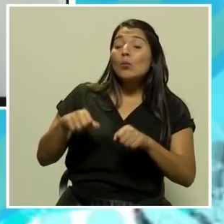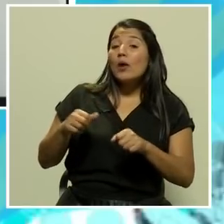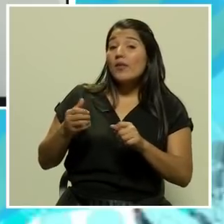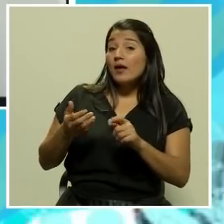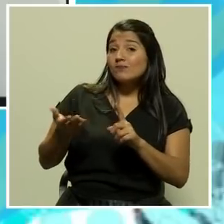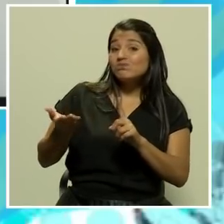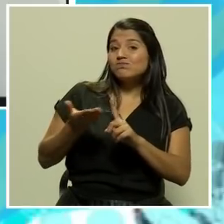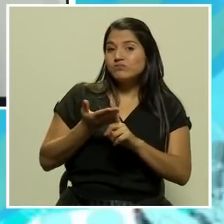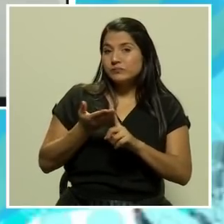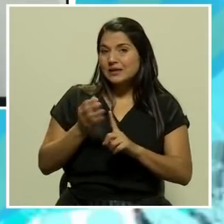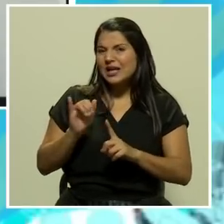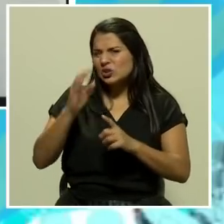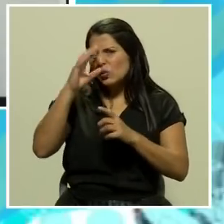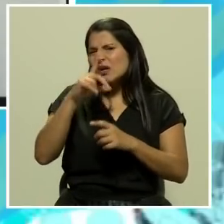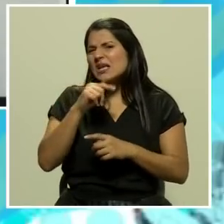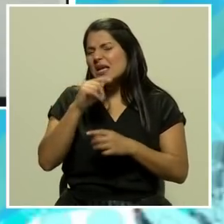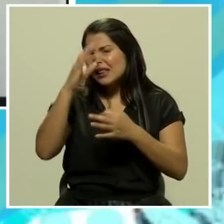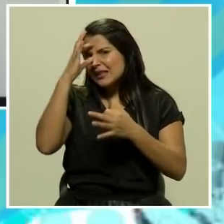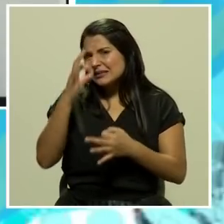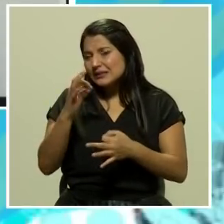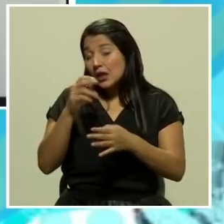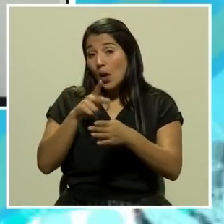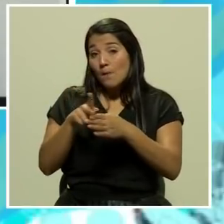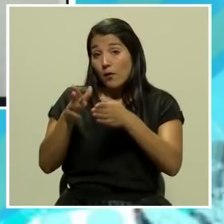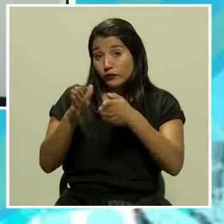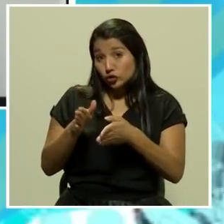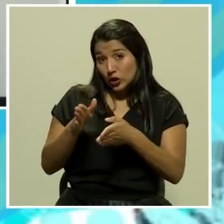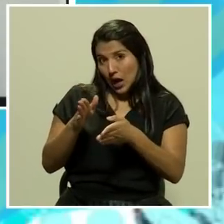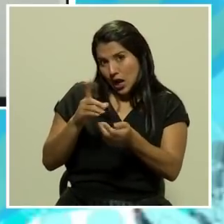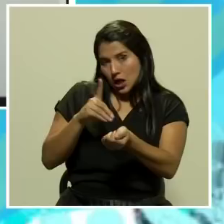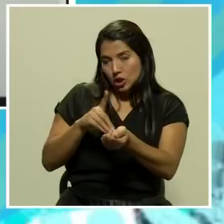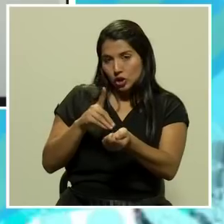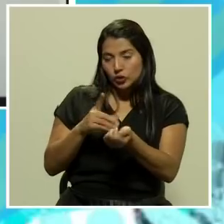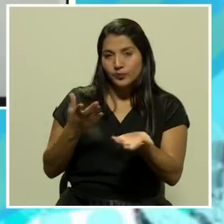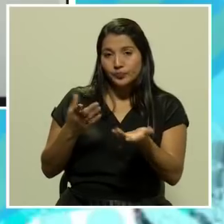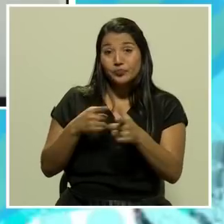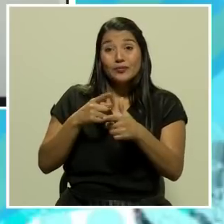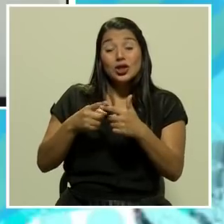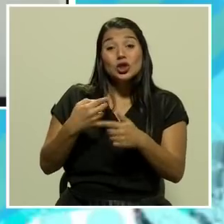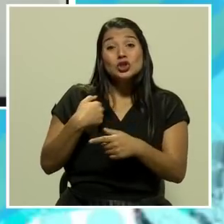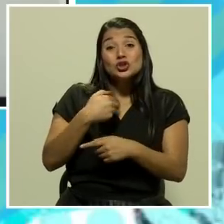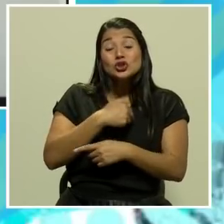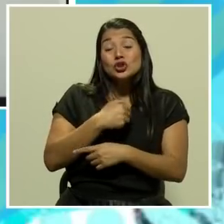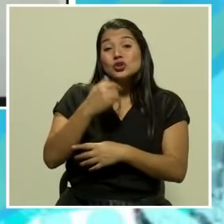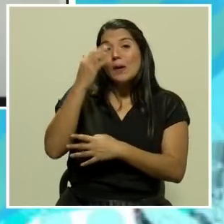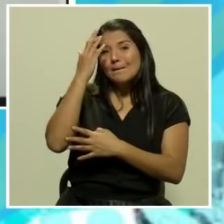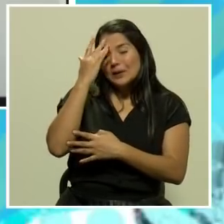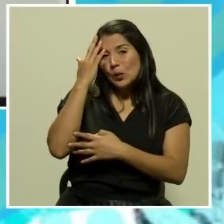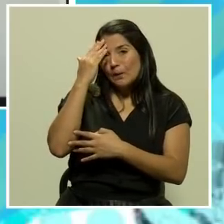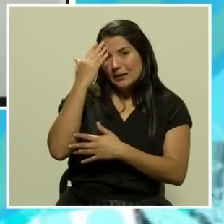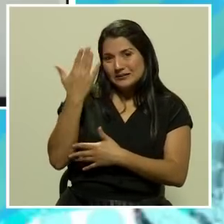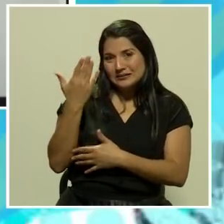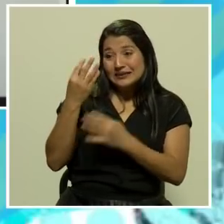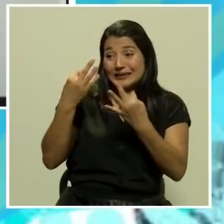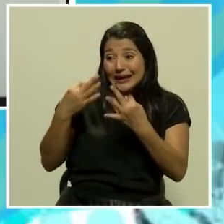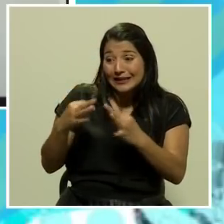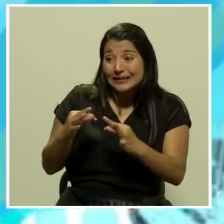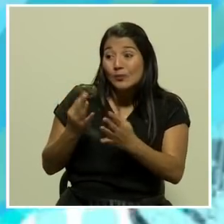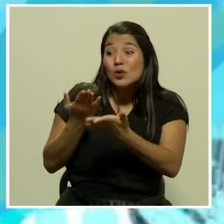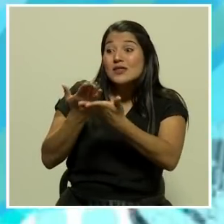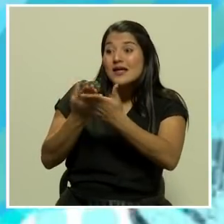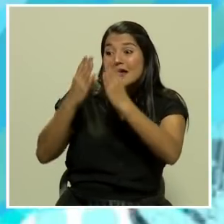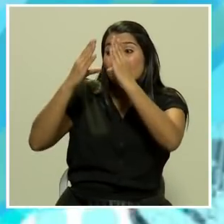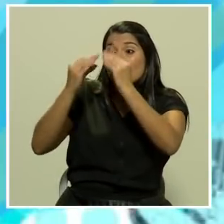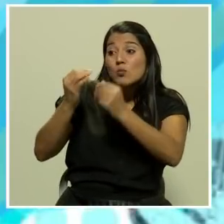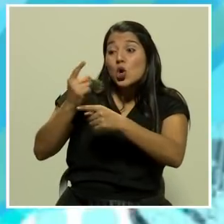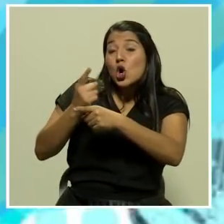un profesional médico. Entonces estamos sumamente preocupados por eso, pues, y tratando de educar a la gente. Pues aquí no